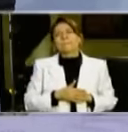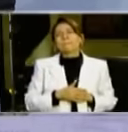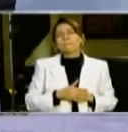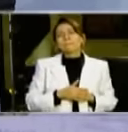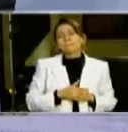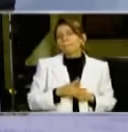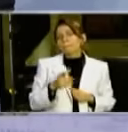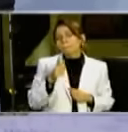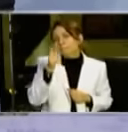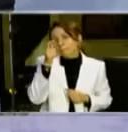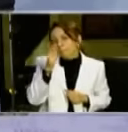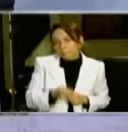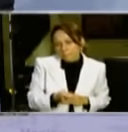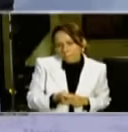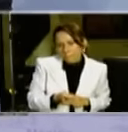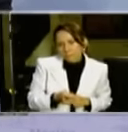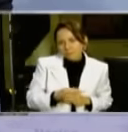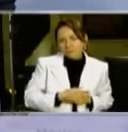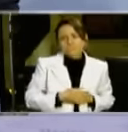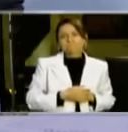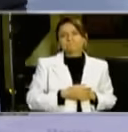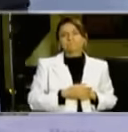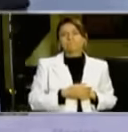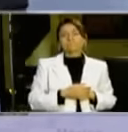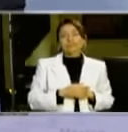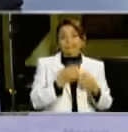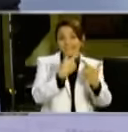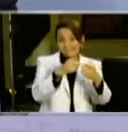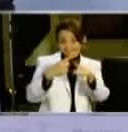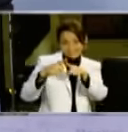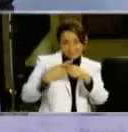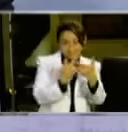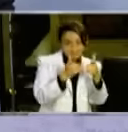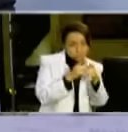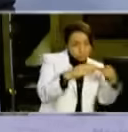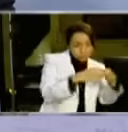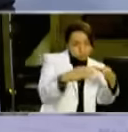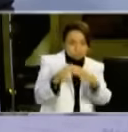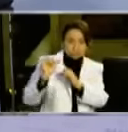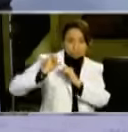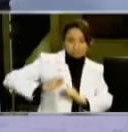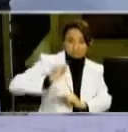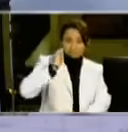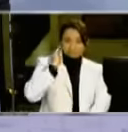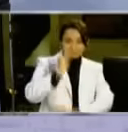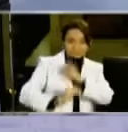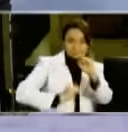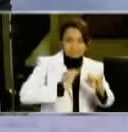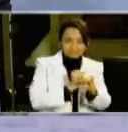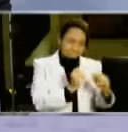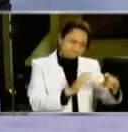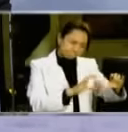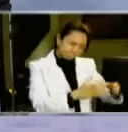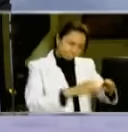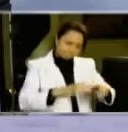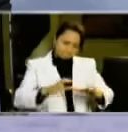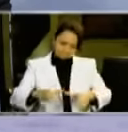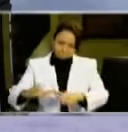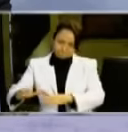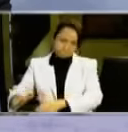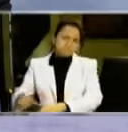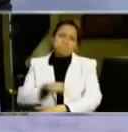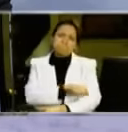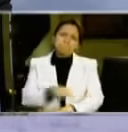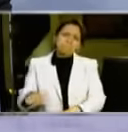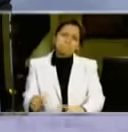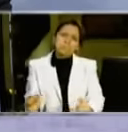usar la palabra sistema para 2 cosas no es bueno. Los organismos internacionales están configurados de la misma manera en que está